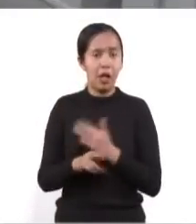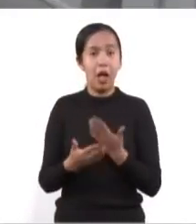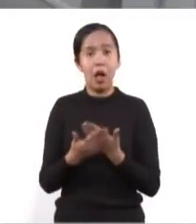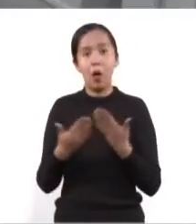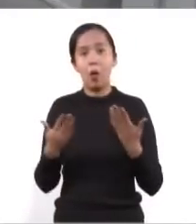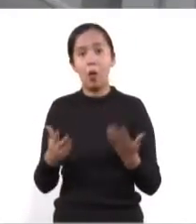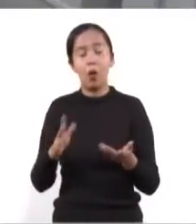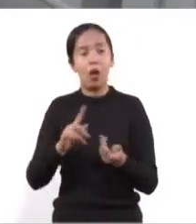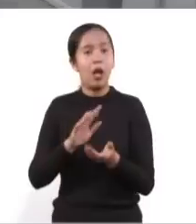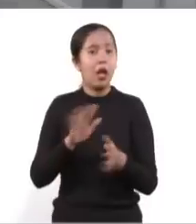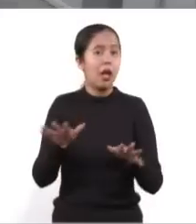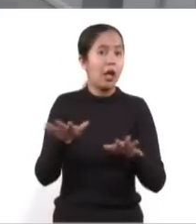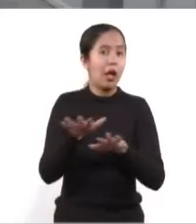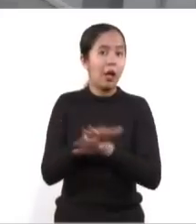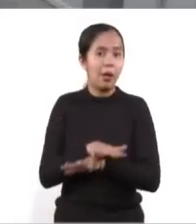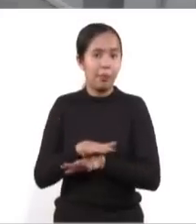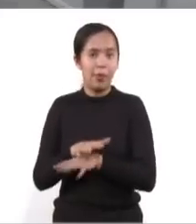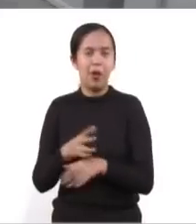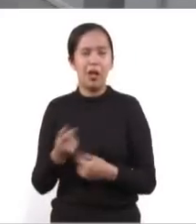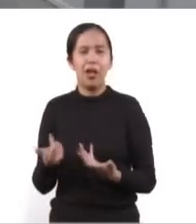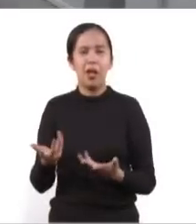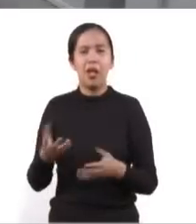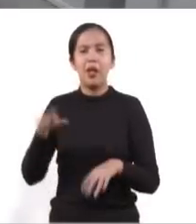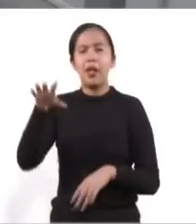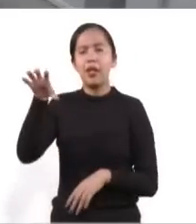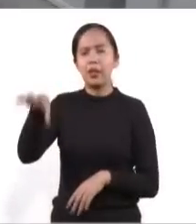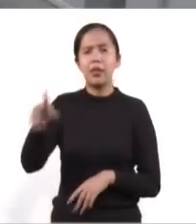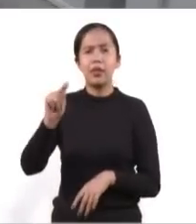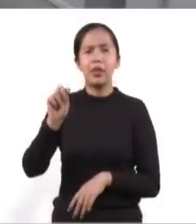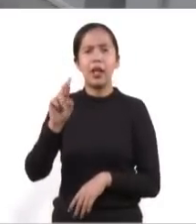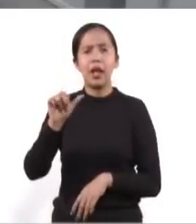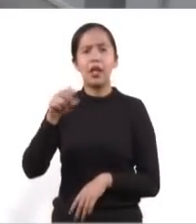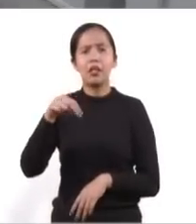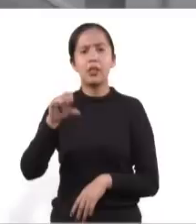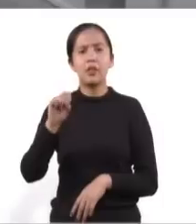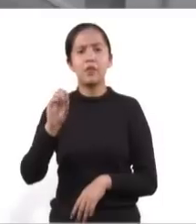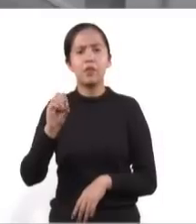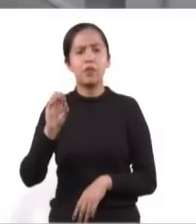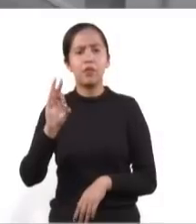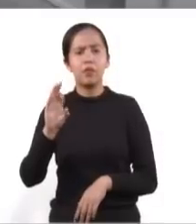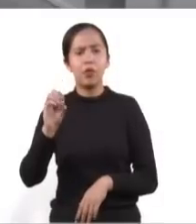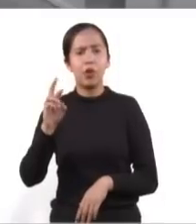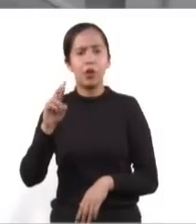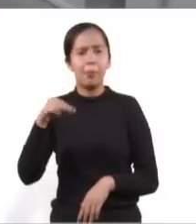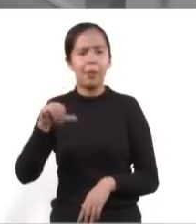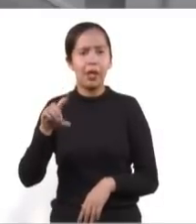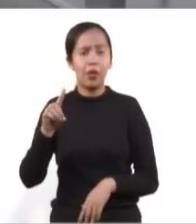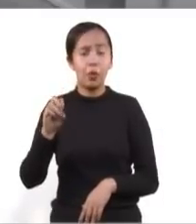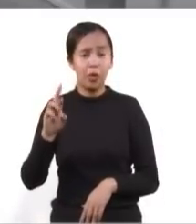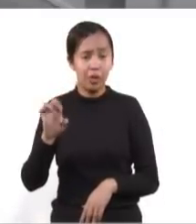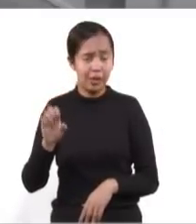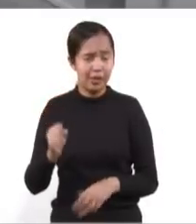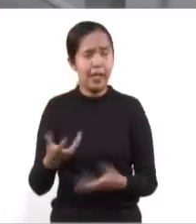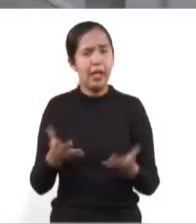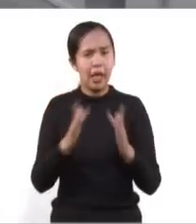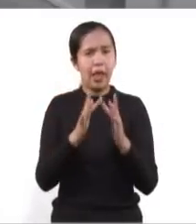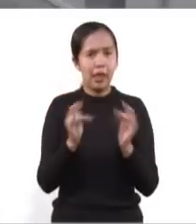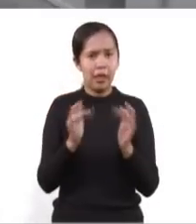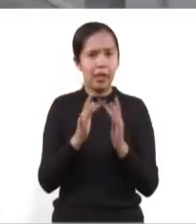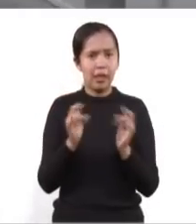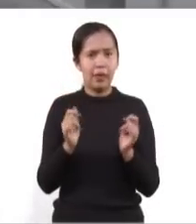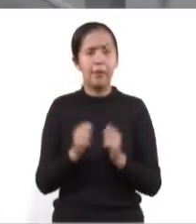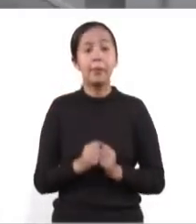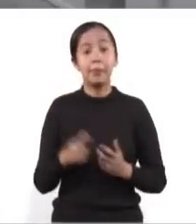son italianos, están ahorita en operación, y se va a hacer la migración. Está haciéndose el curso de capacitación. Ayer ya